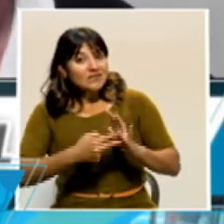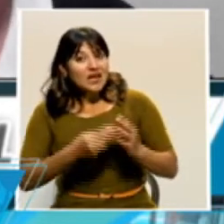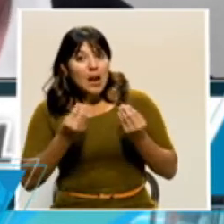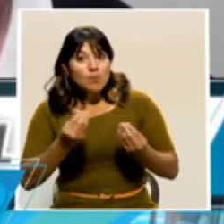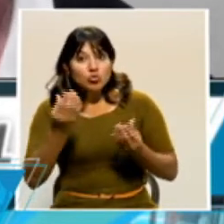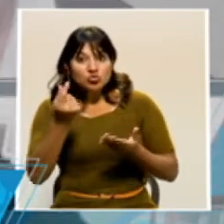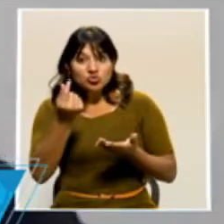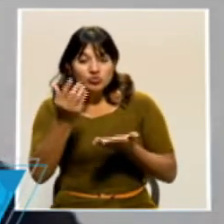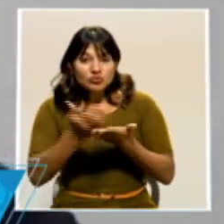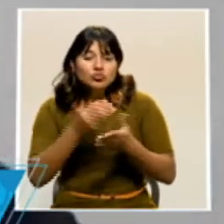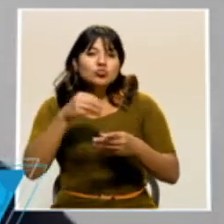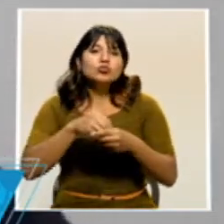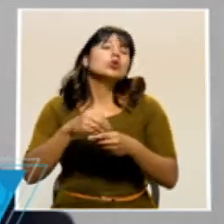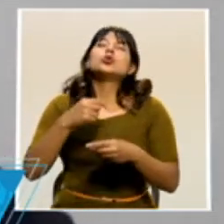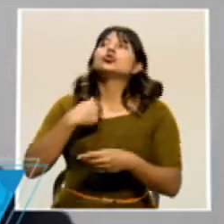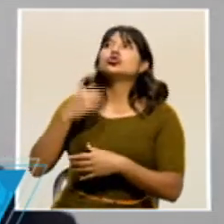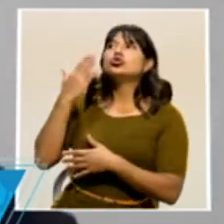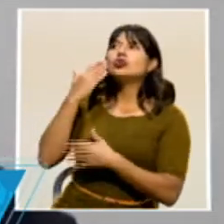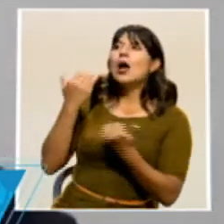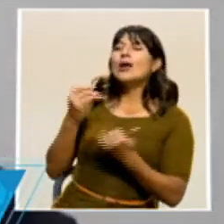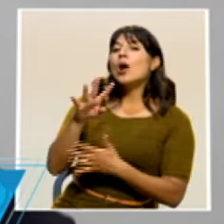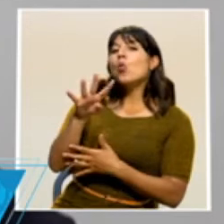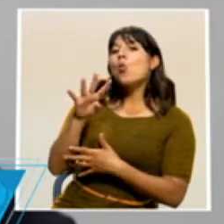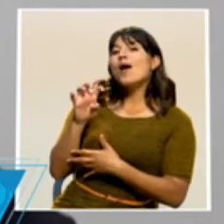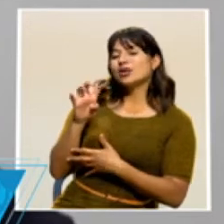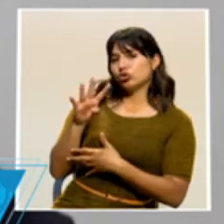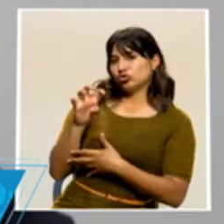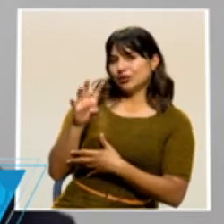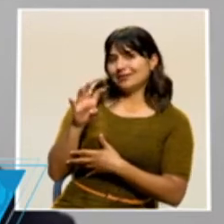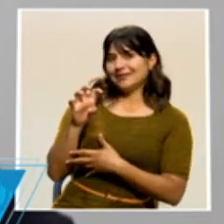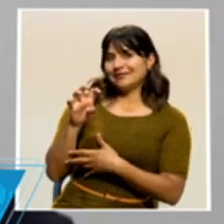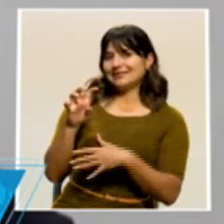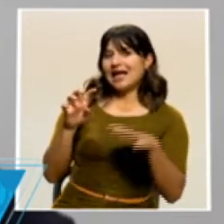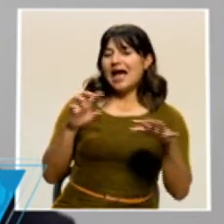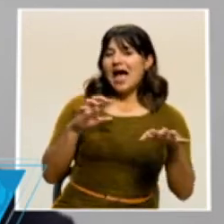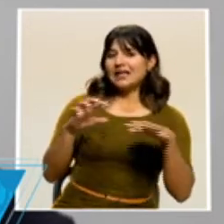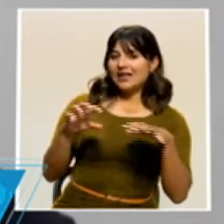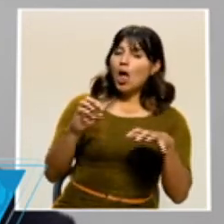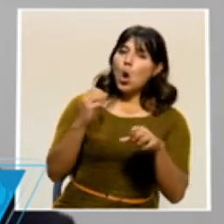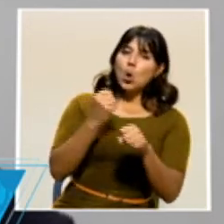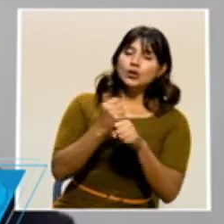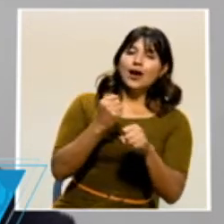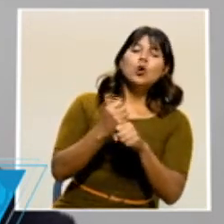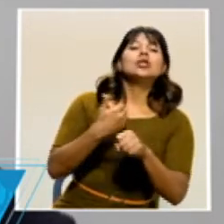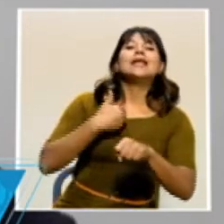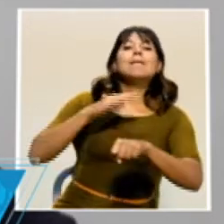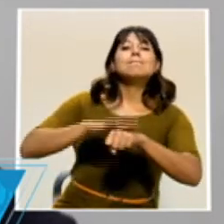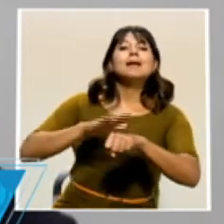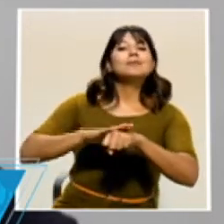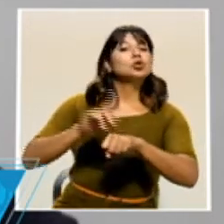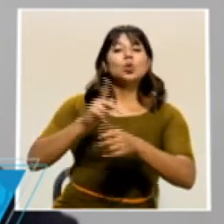más de 400 exoneraciones y eso, lo que se está exonerando, equivale a un